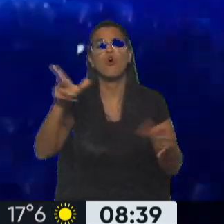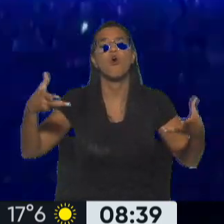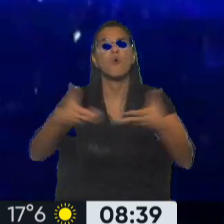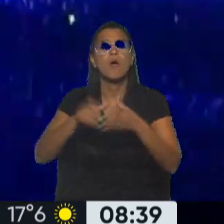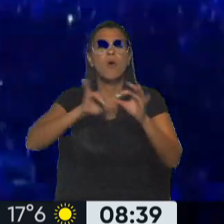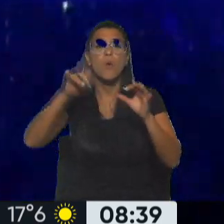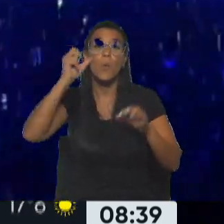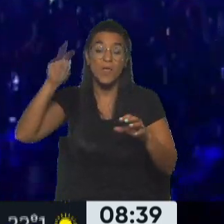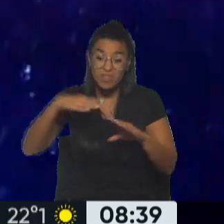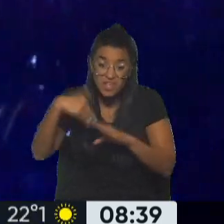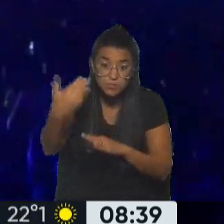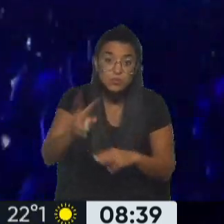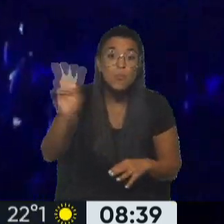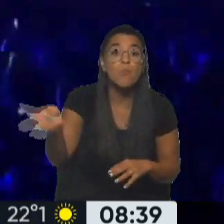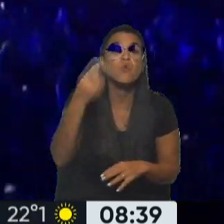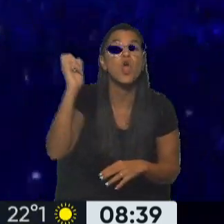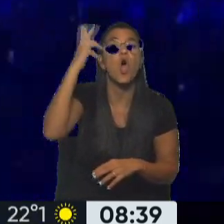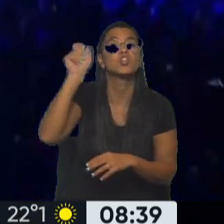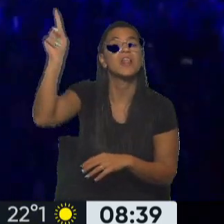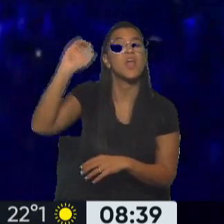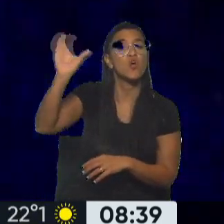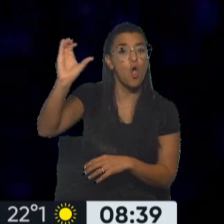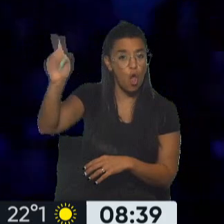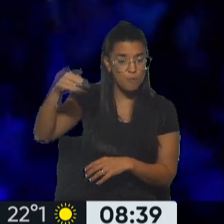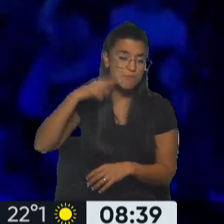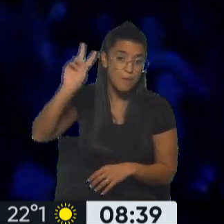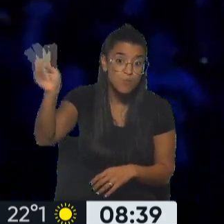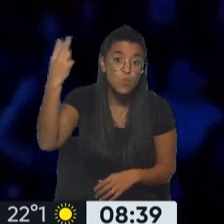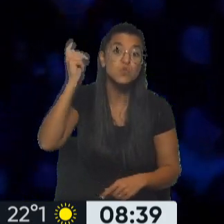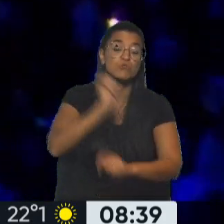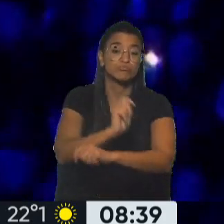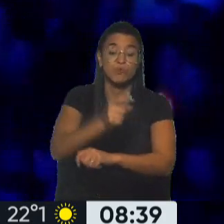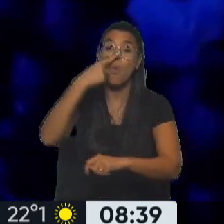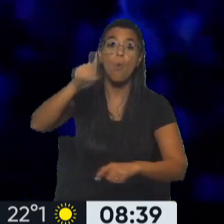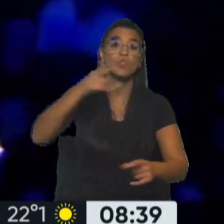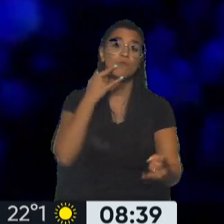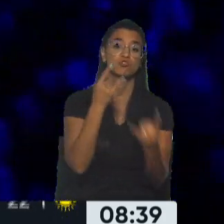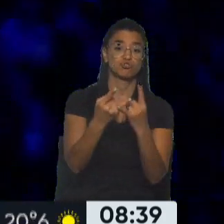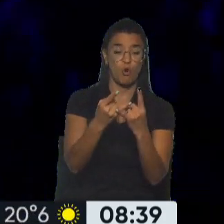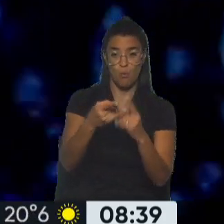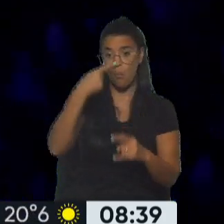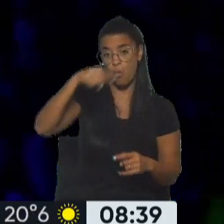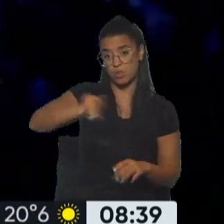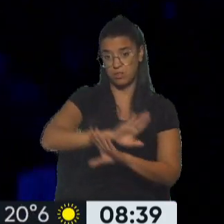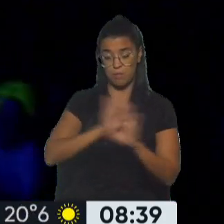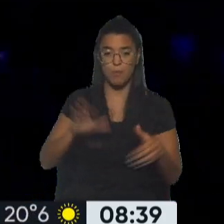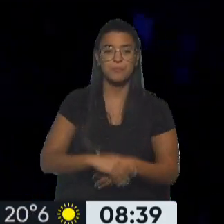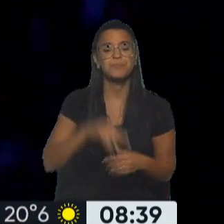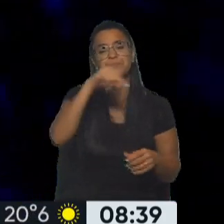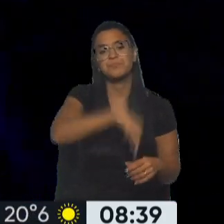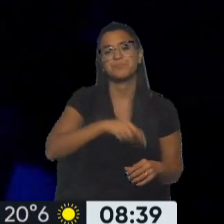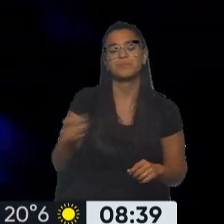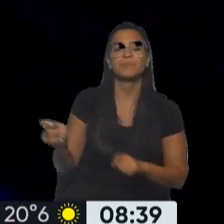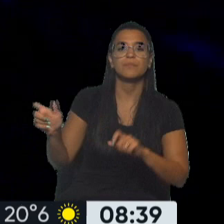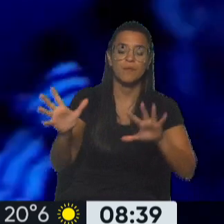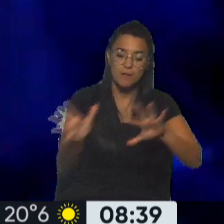moría pocos días después en un hotel en Colombia, Bogotá, siendo este el último show que dio con Foo Fighters. Nos vamos de este